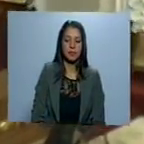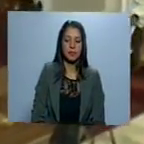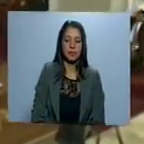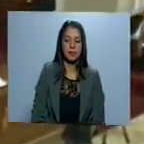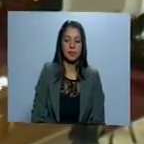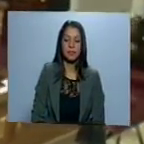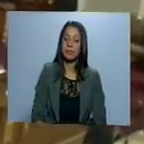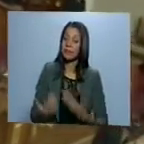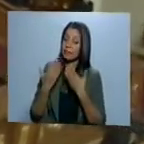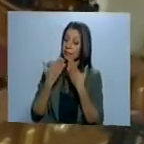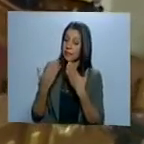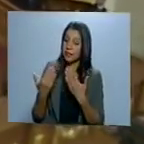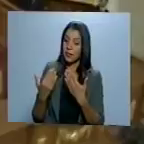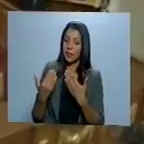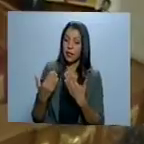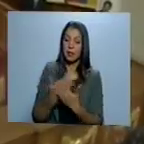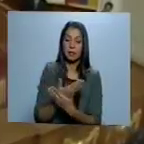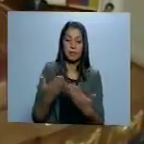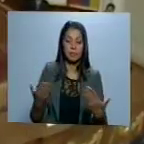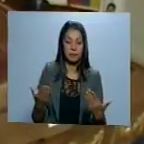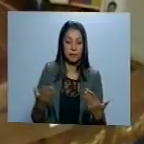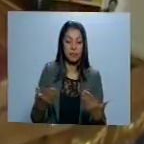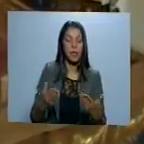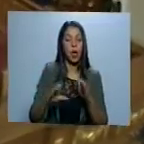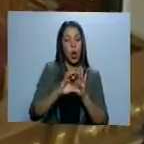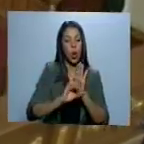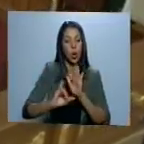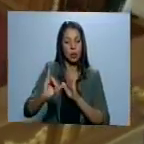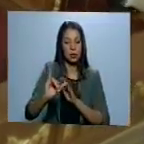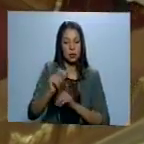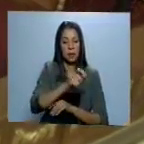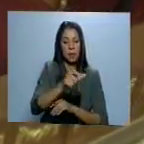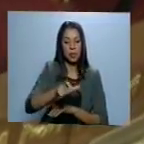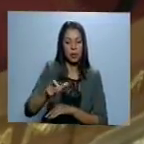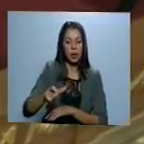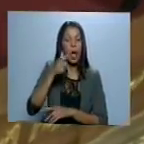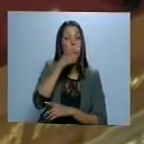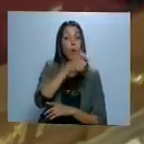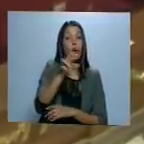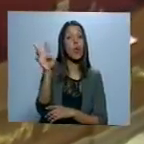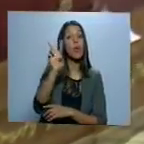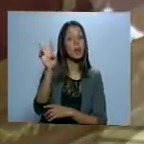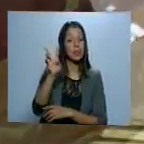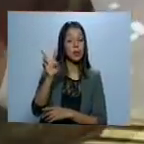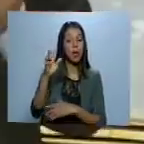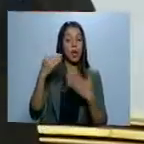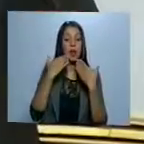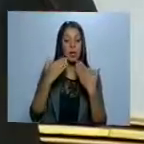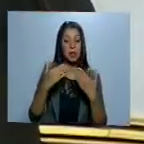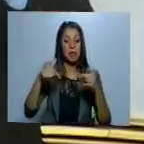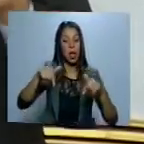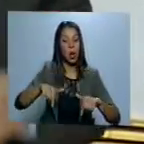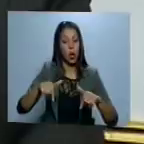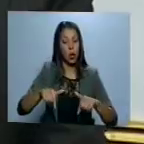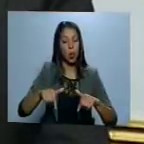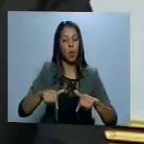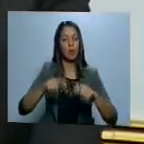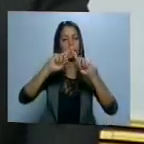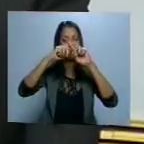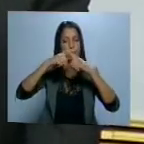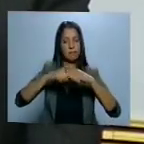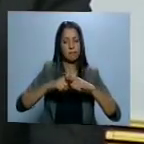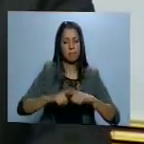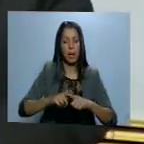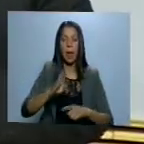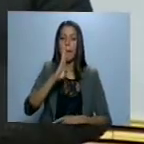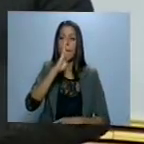Gracias, señora presidenta, colegas constituyentes, pueblo de Venezuela. Estamos hoy en la aprobación del presupuesto